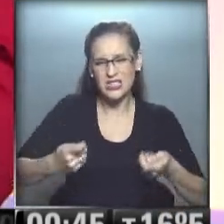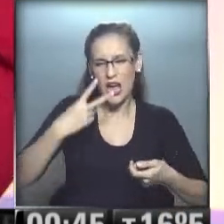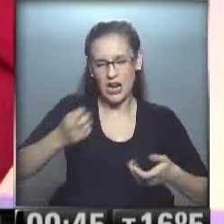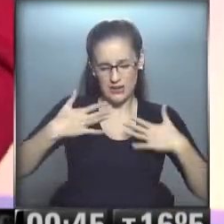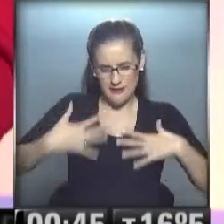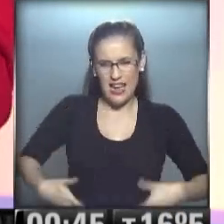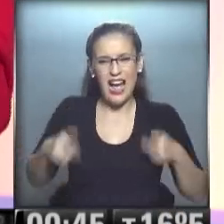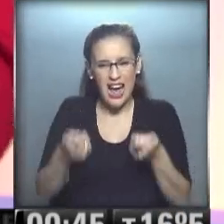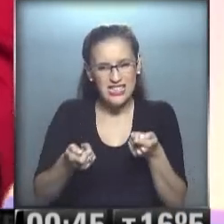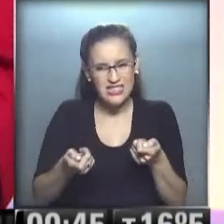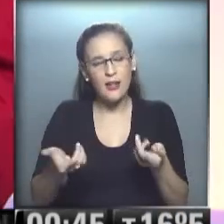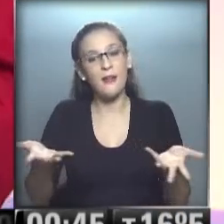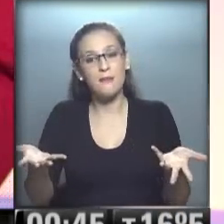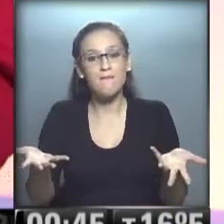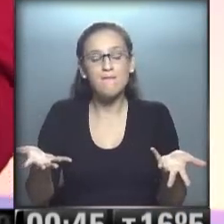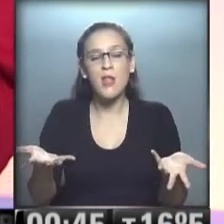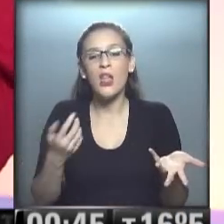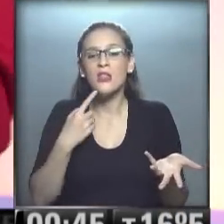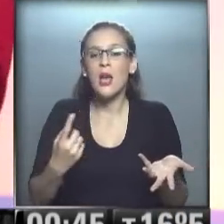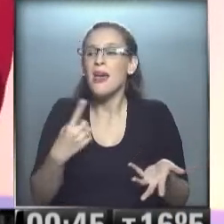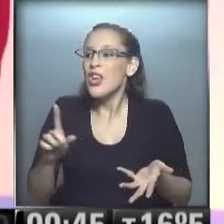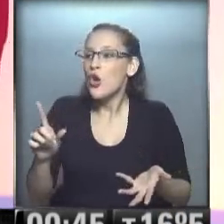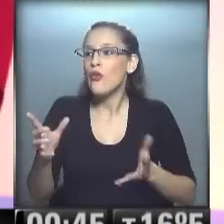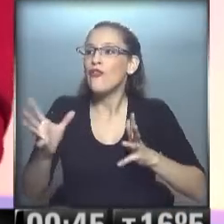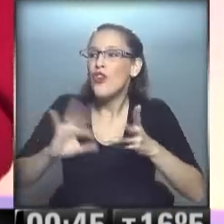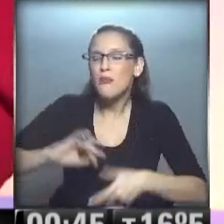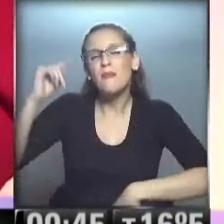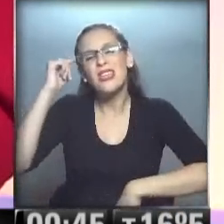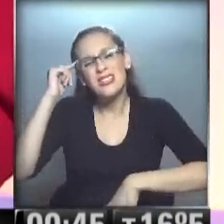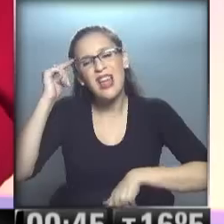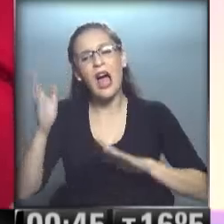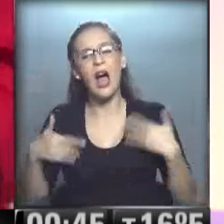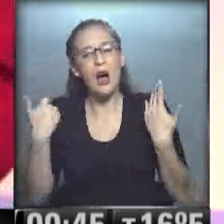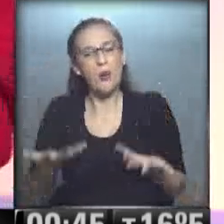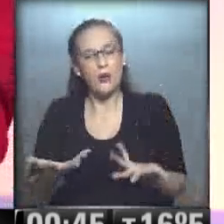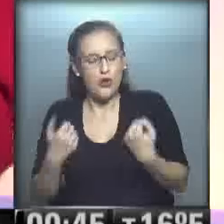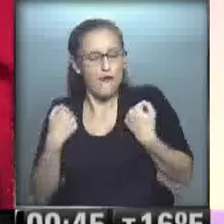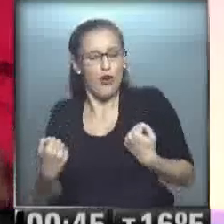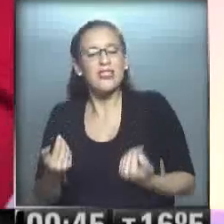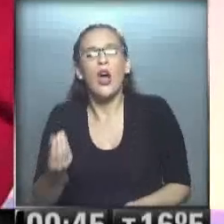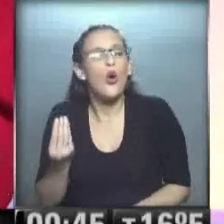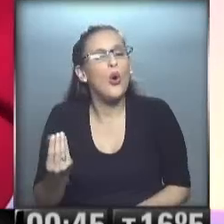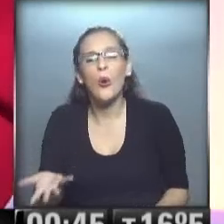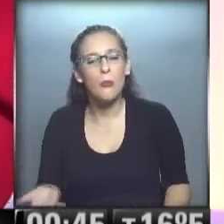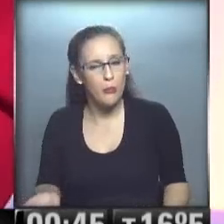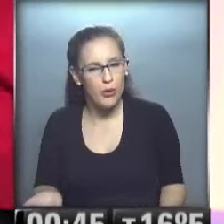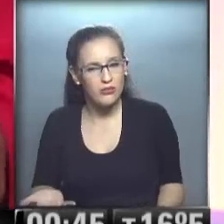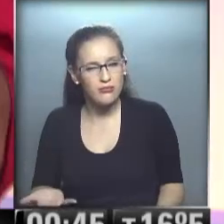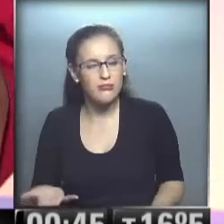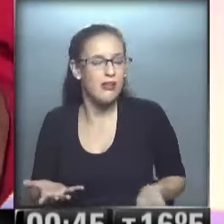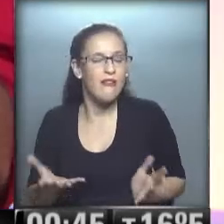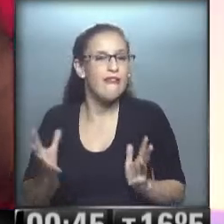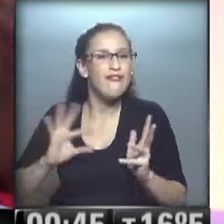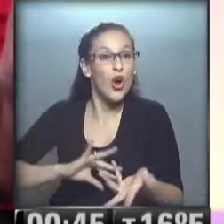diciendo, horrible, sí. ¿No? Pero desde alguna manera se pensó cómo se puede aprovechar esa energía, cómo se puede usar de una manera que sirva